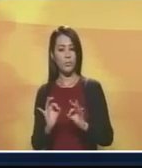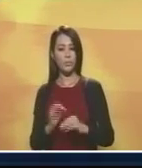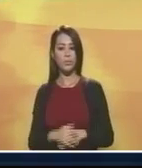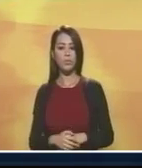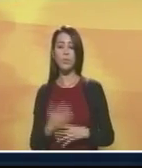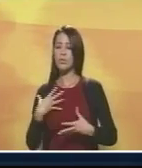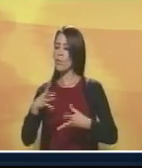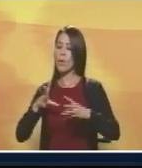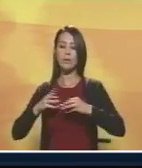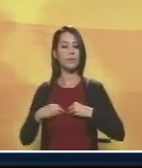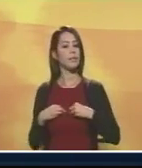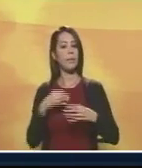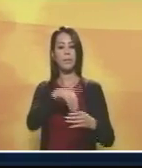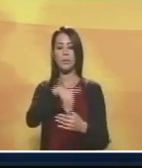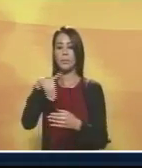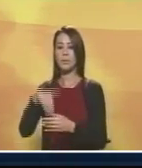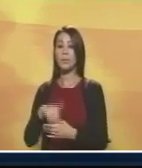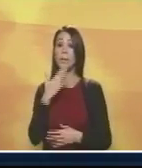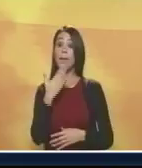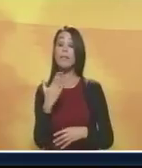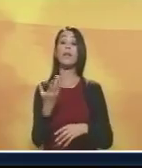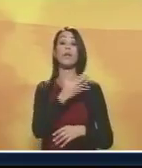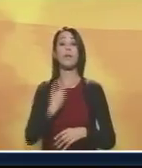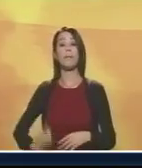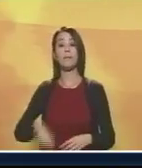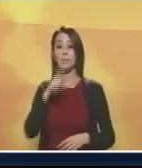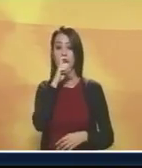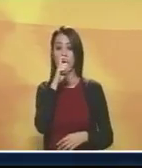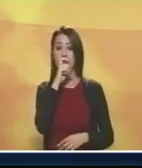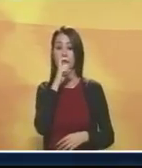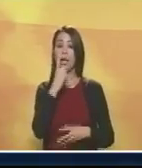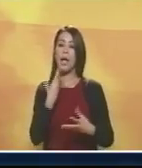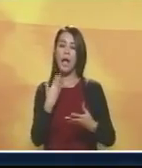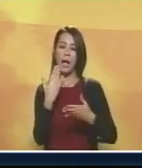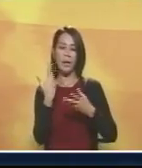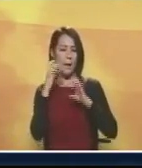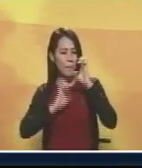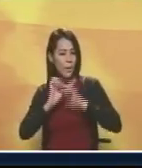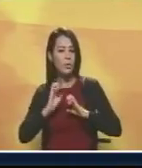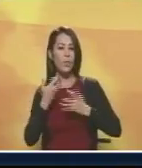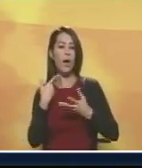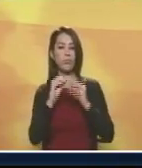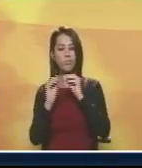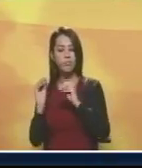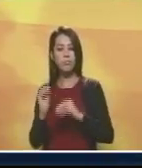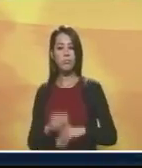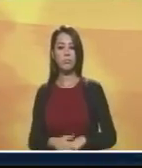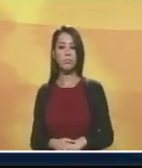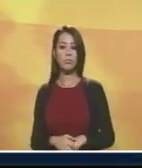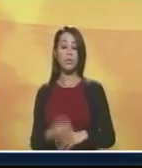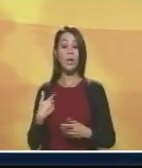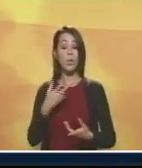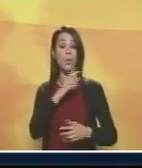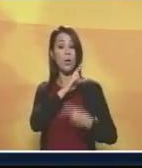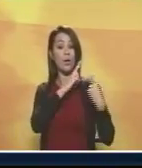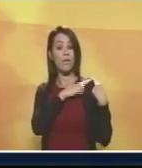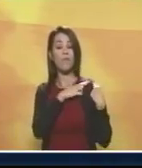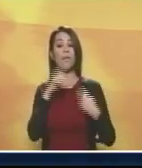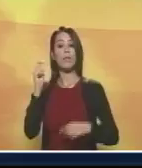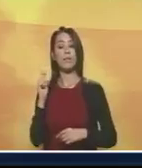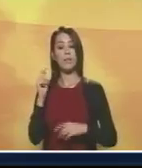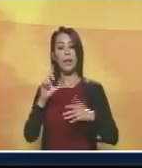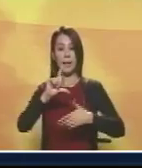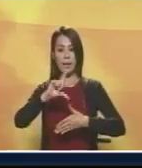manifestaron su rechazo hacia los comicios y exhortaron al presidente Nicolás Maduro a reconsiderar este llamado. Según los jefes de las diplomacias latinoamericanas,